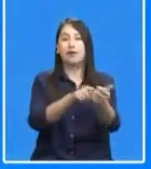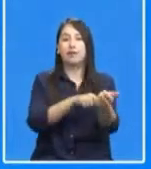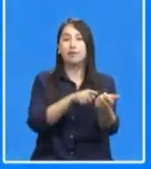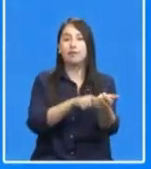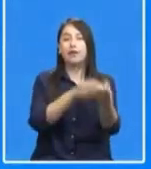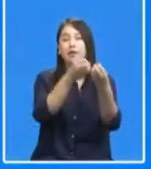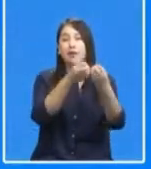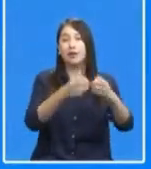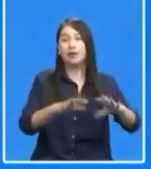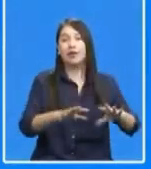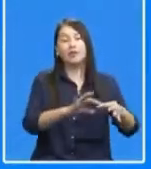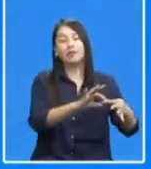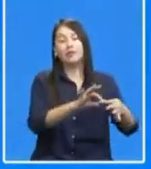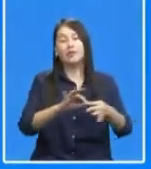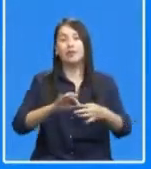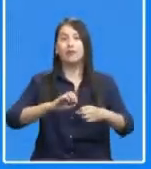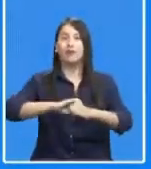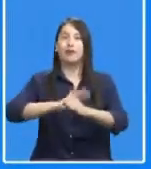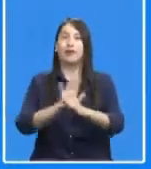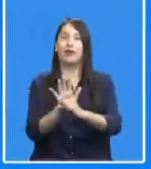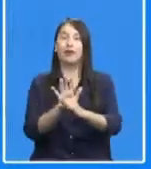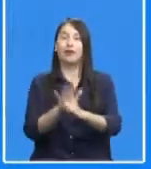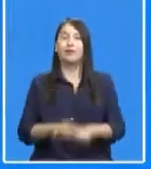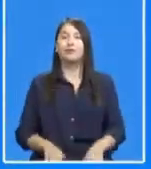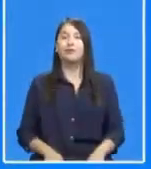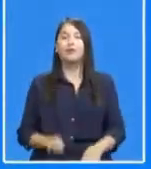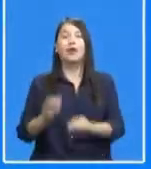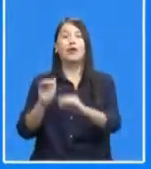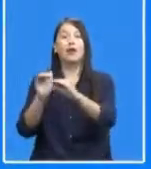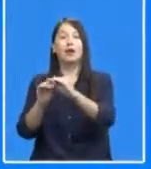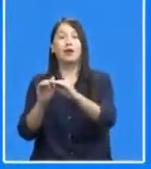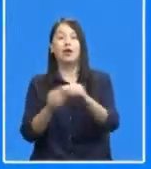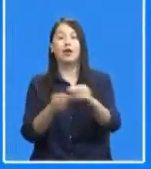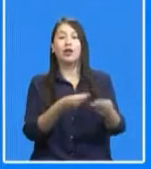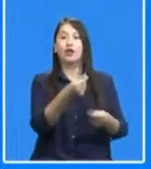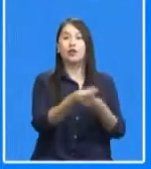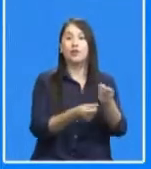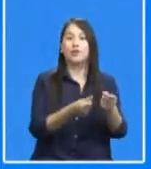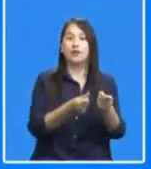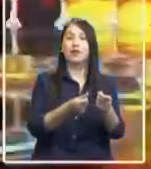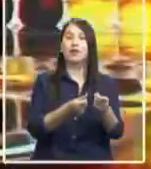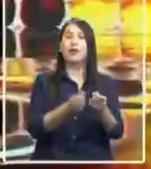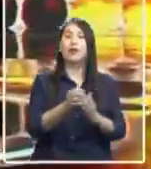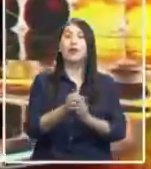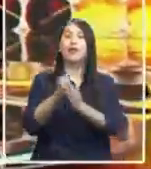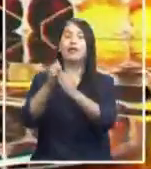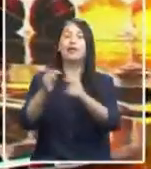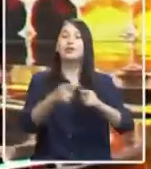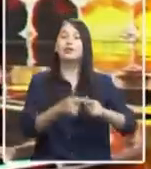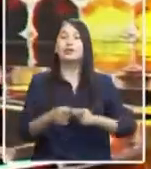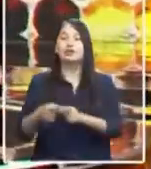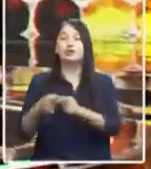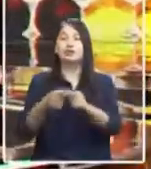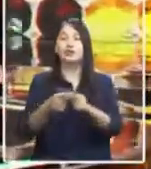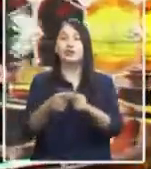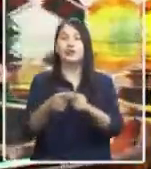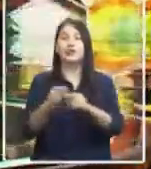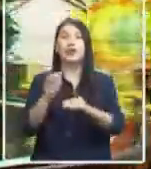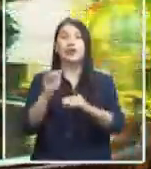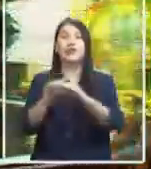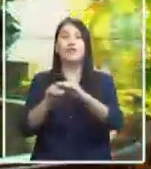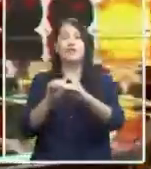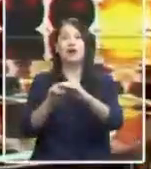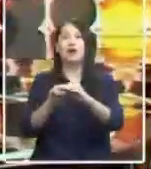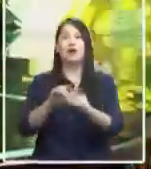de COVID-19. Banquero, economista, emprendedor y líder social bangladesí, creador del Banco Grameen